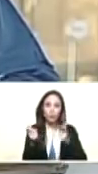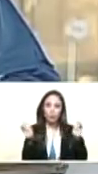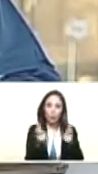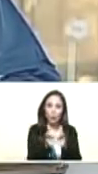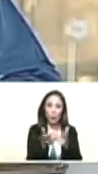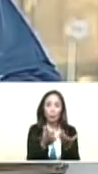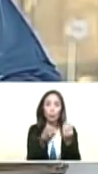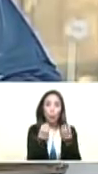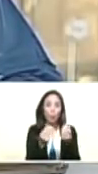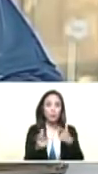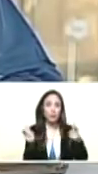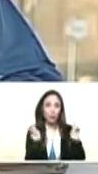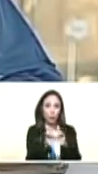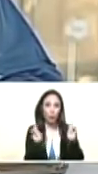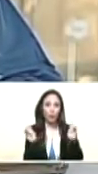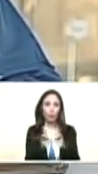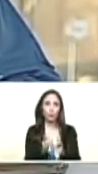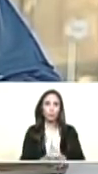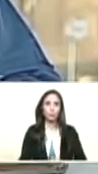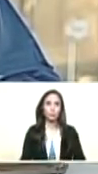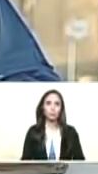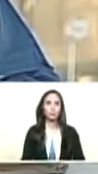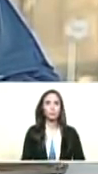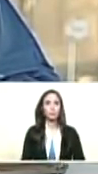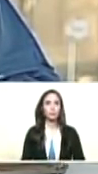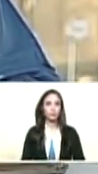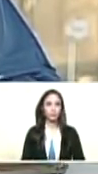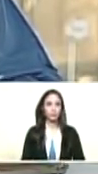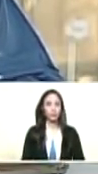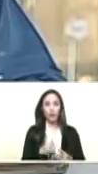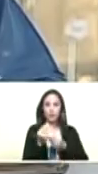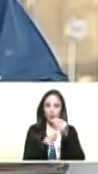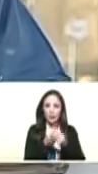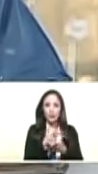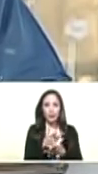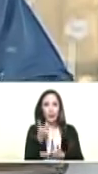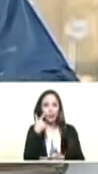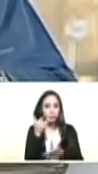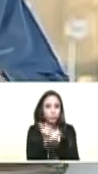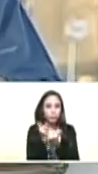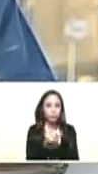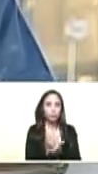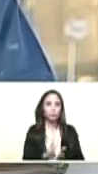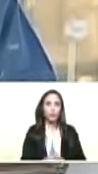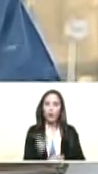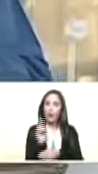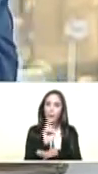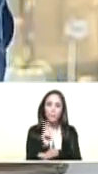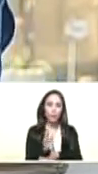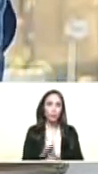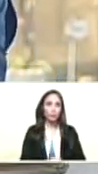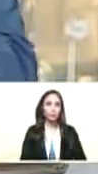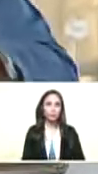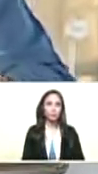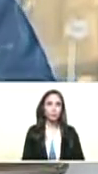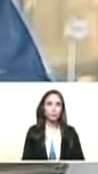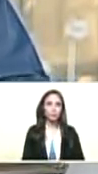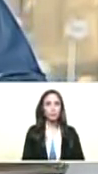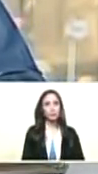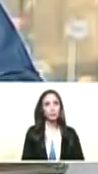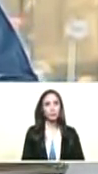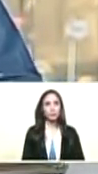hermanas, 54% de los centros electorales se le hace auditoría en caliente, votando, compañeros, votando